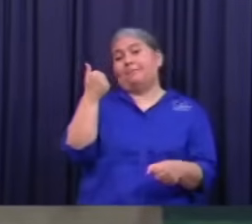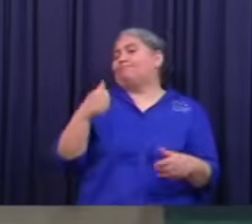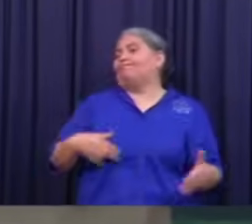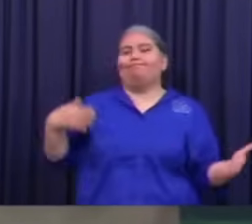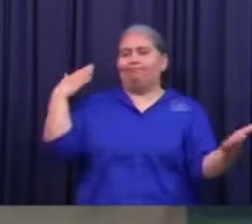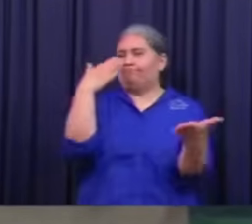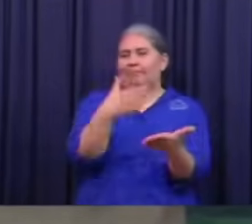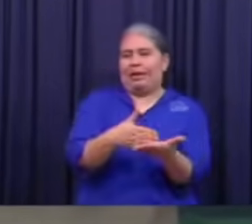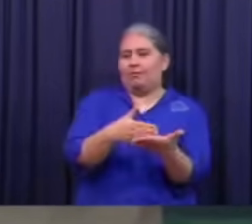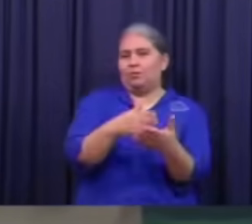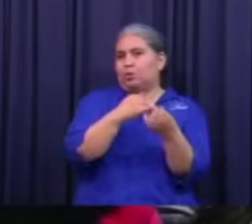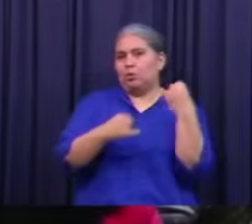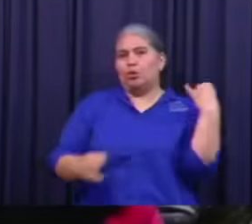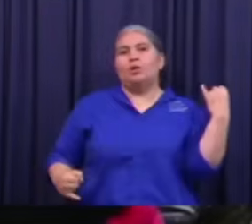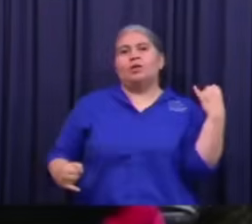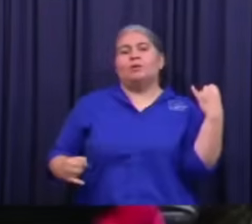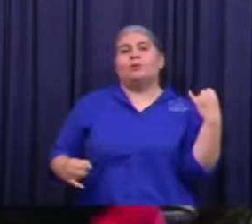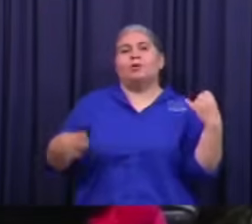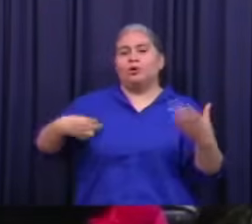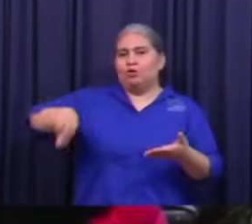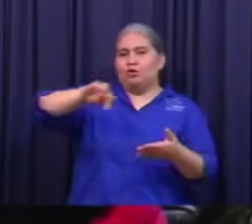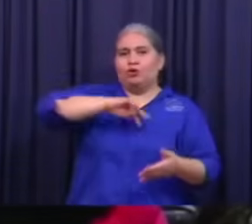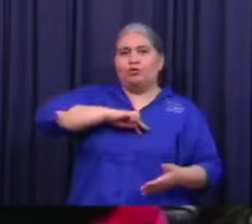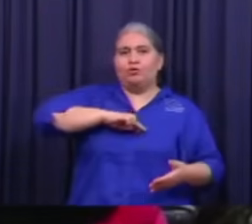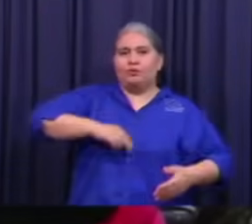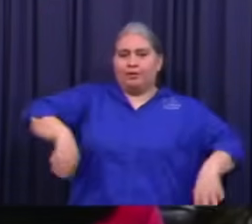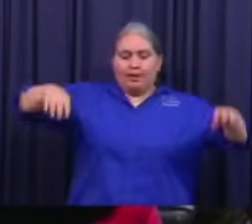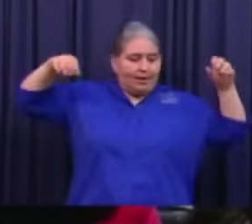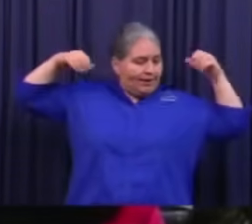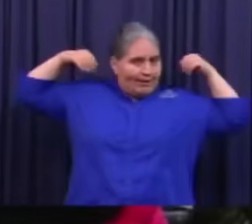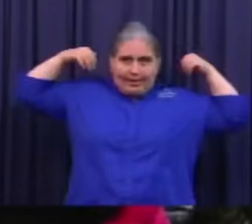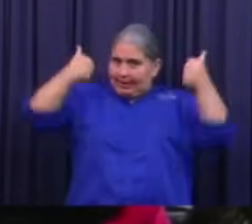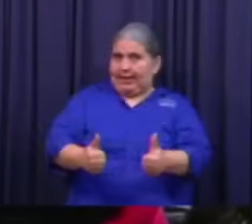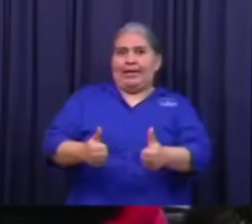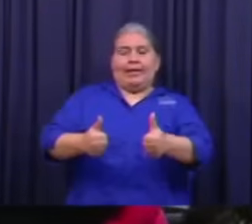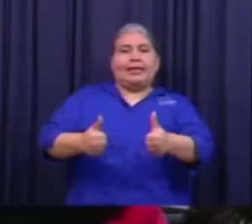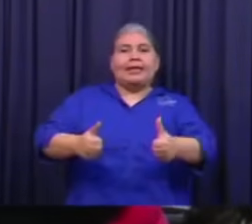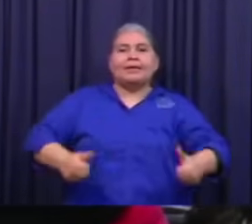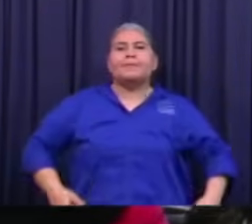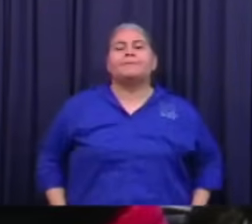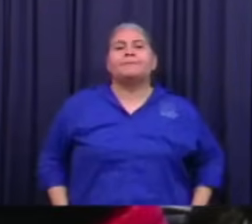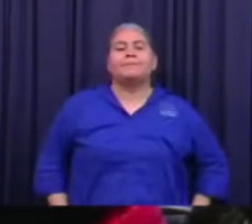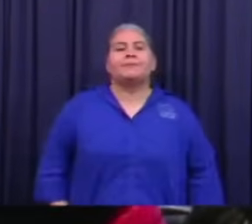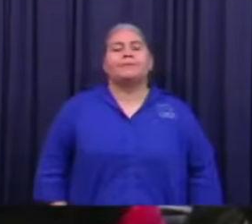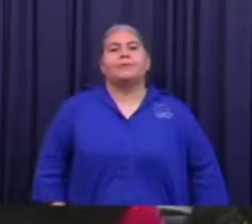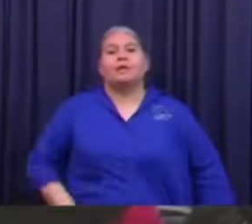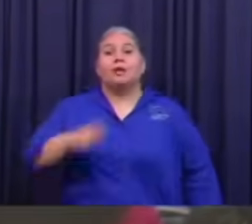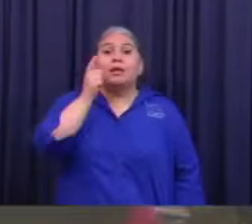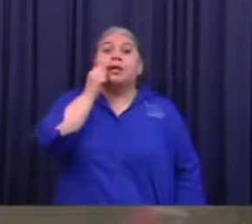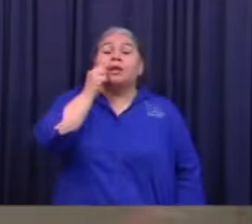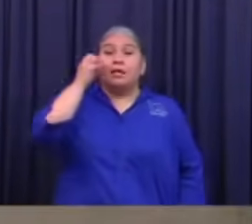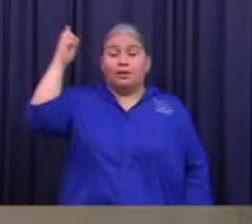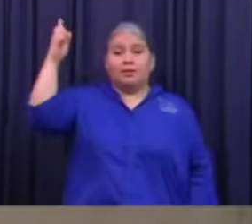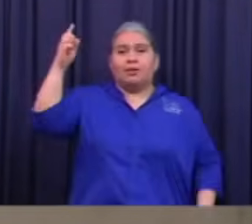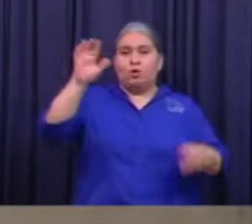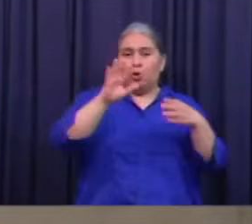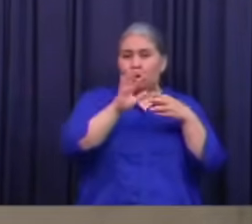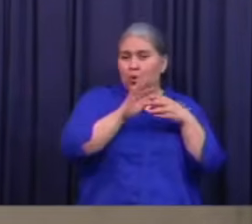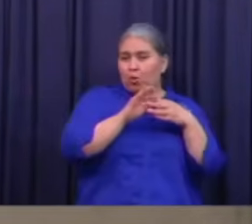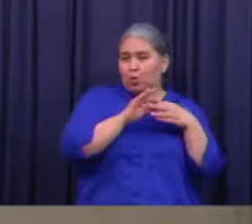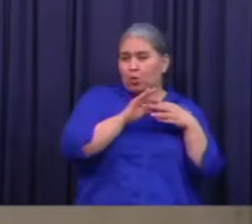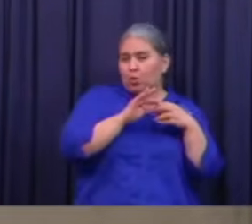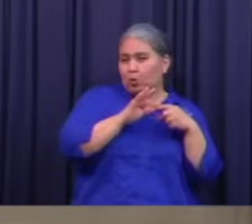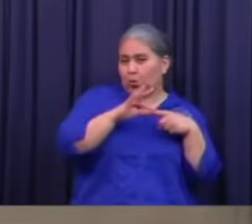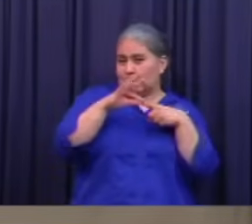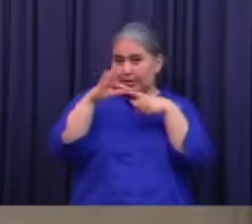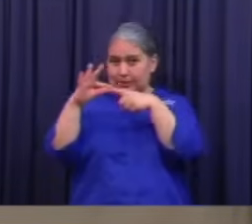menos así safe quedamos verdad pero el Señor Tenía algo especial para Benjamín para